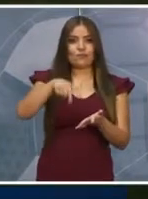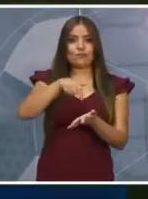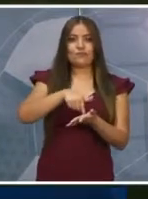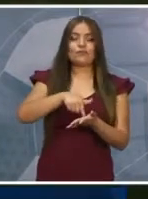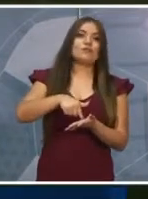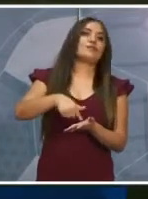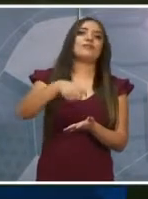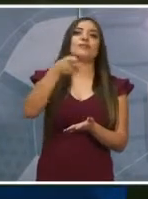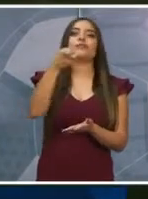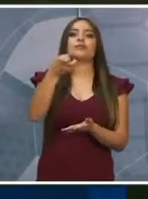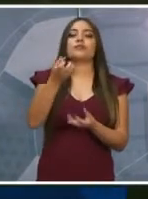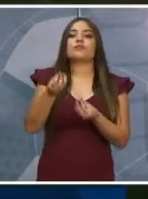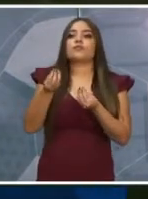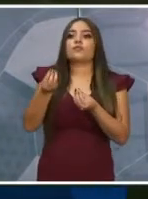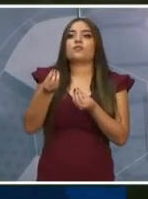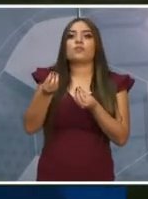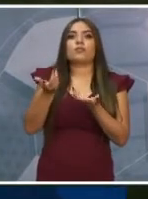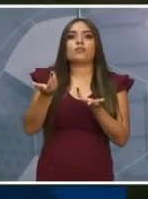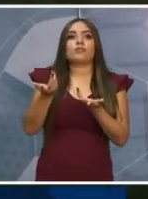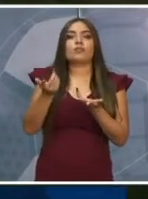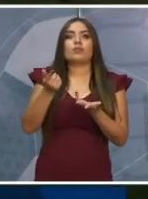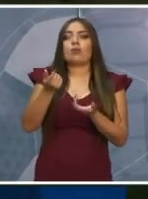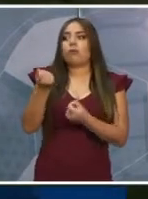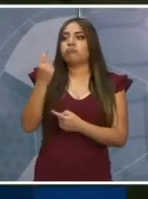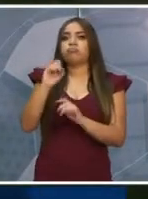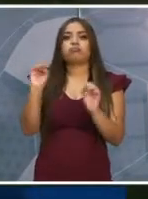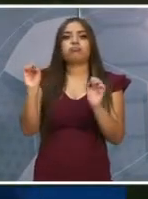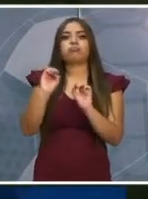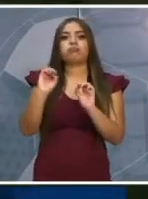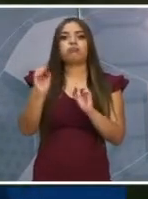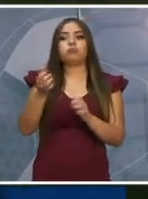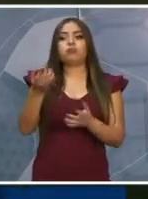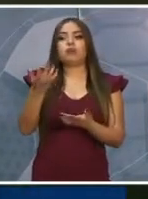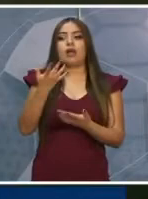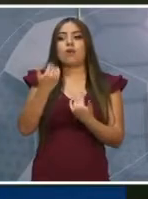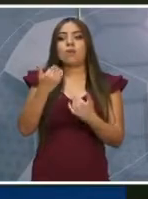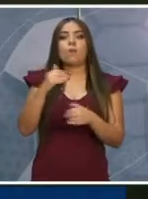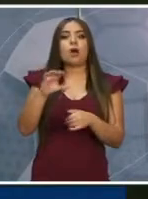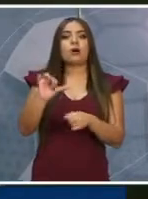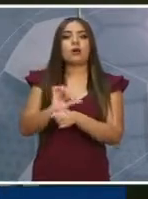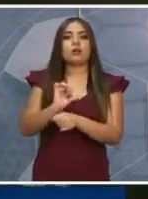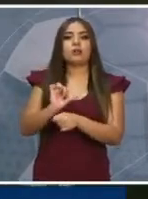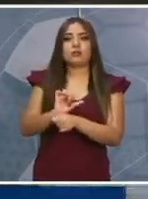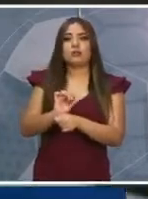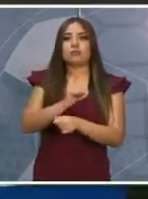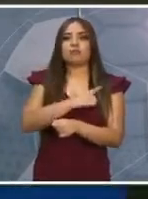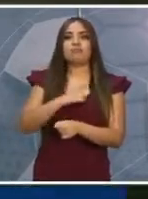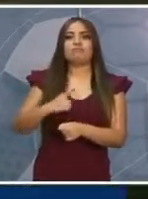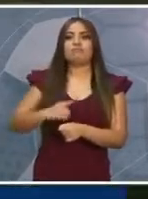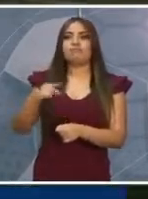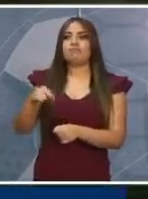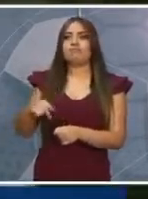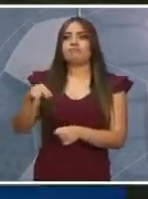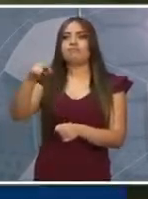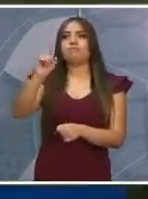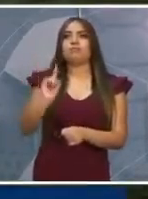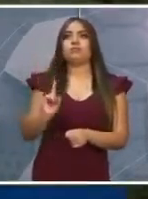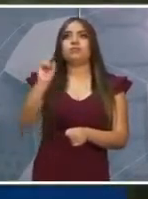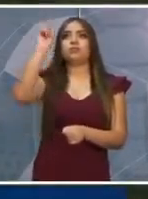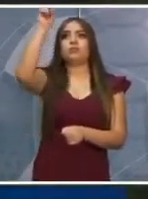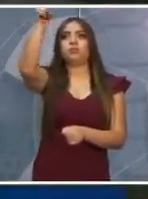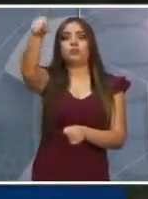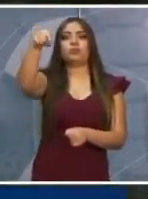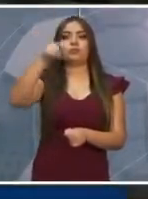ellos con, quienes no cuentan con algún automóvil, pues tienen que usar estos puentes para desplazarse de un tramo a otro, y ahí la